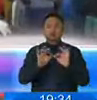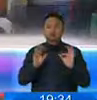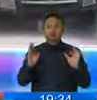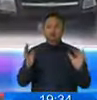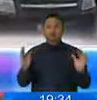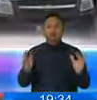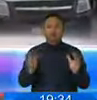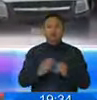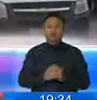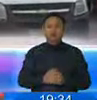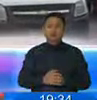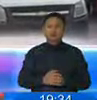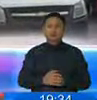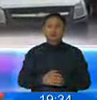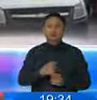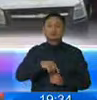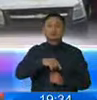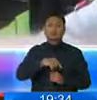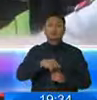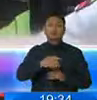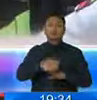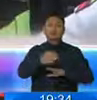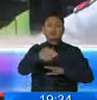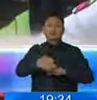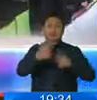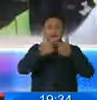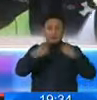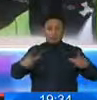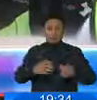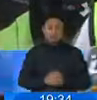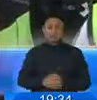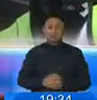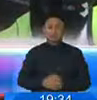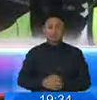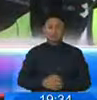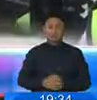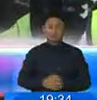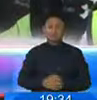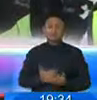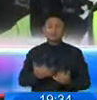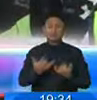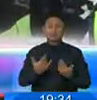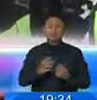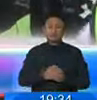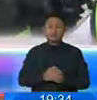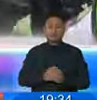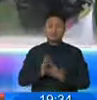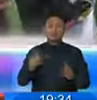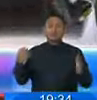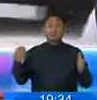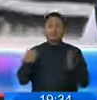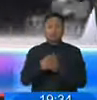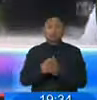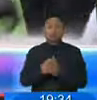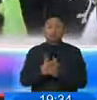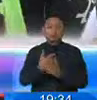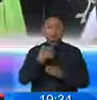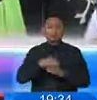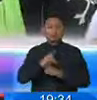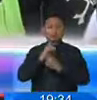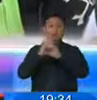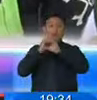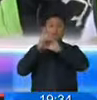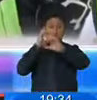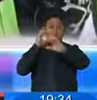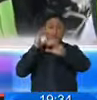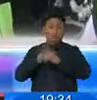avenida Eleodoro Solórzano del Cantón La Libertad. Hasta el momento parece choque por alcance y atropello. El bus fue